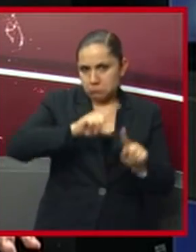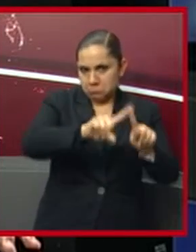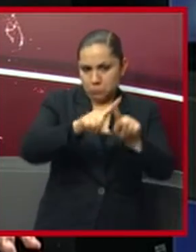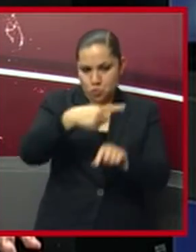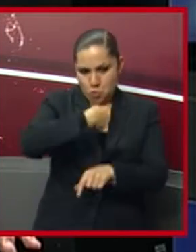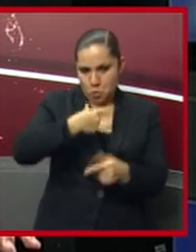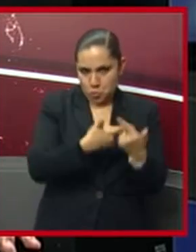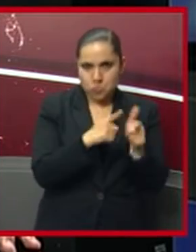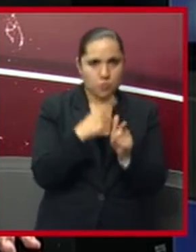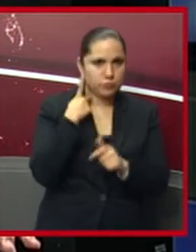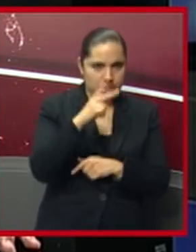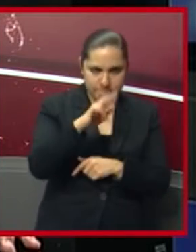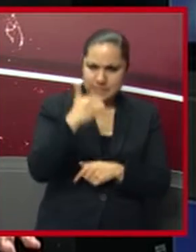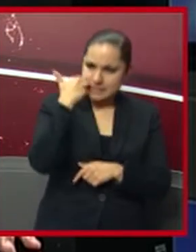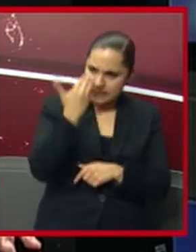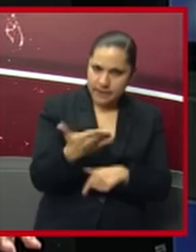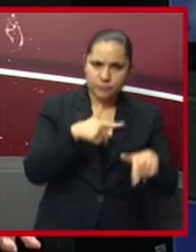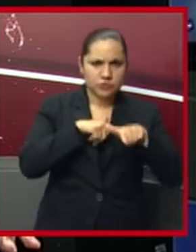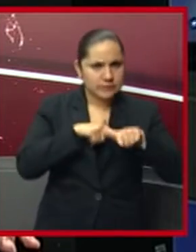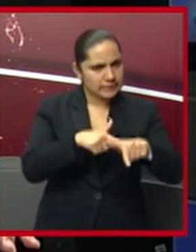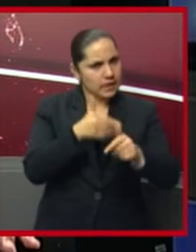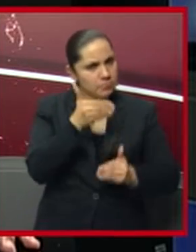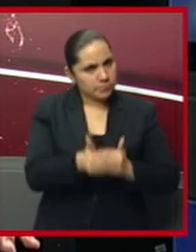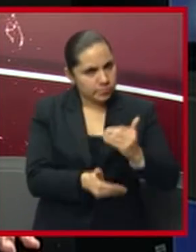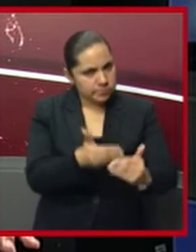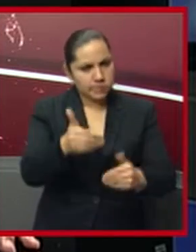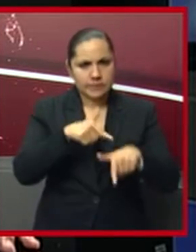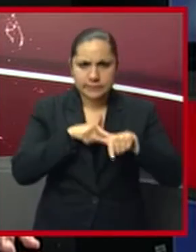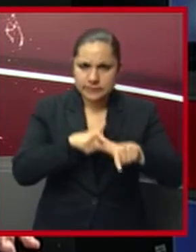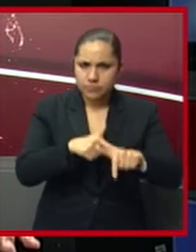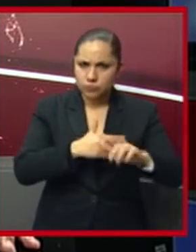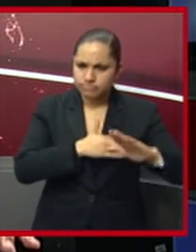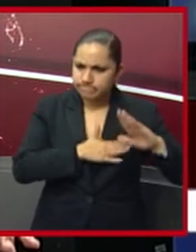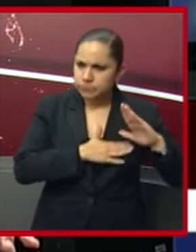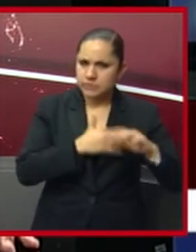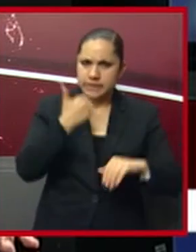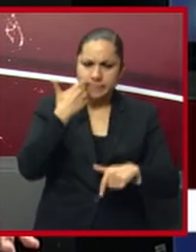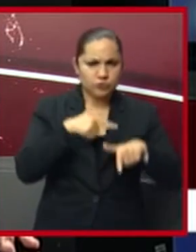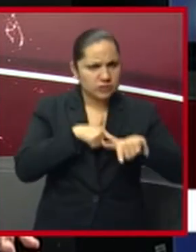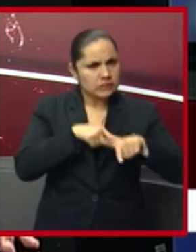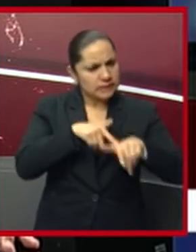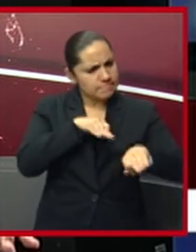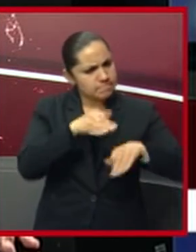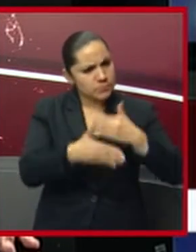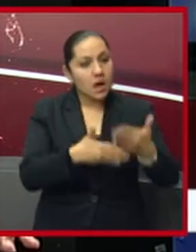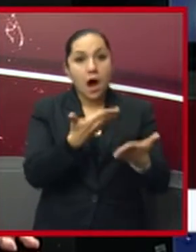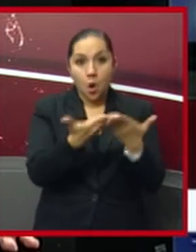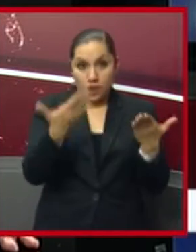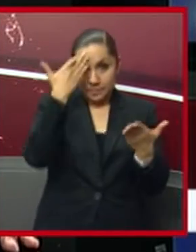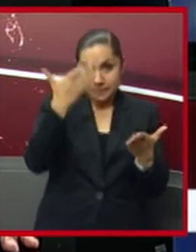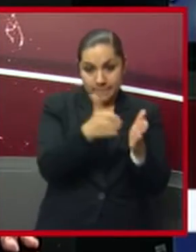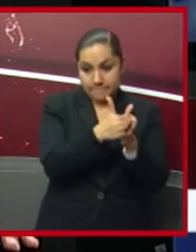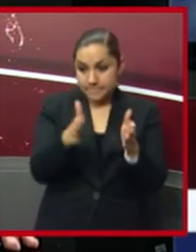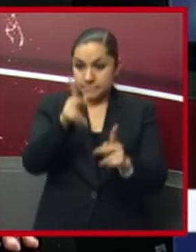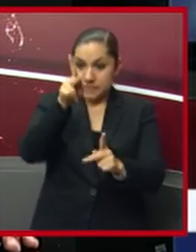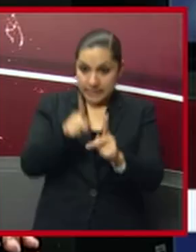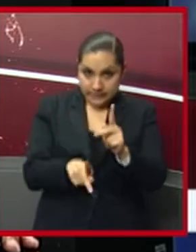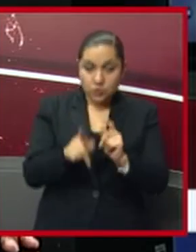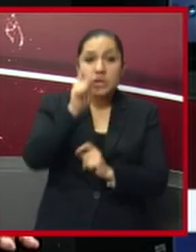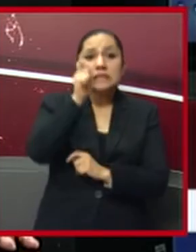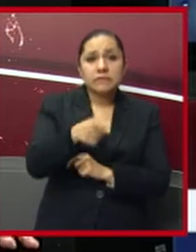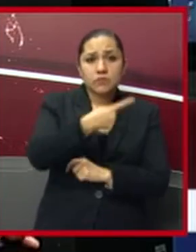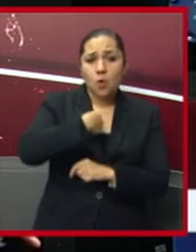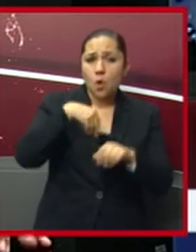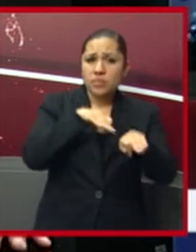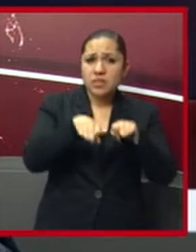palabra de seguir avanzando, de manteniéndonos permanentes, de no tener, vamos a tener un receso, pero no quiere decir que vamos a tener un descanso en las tareas